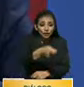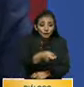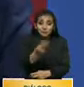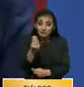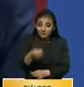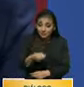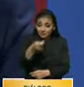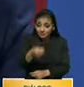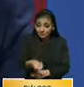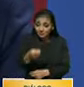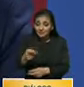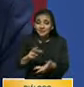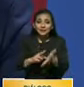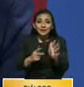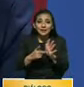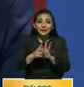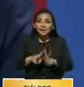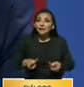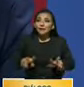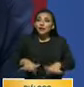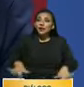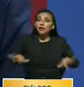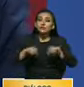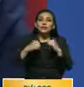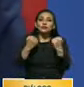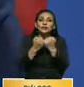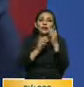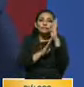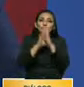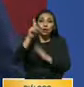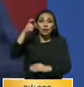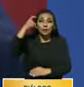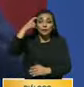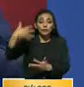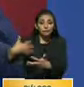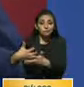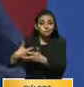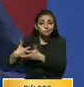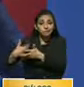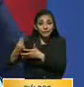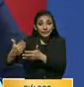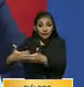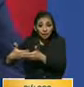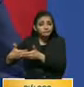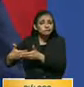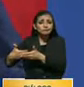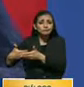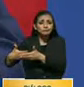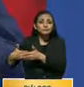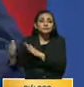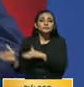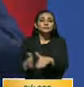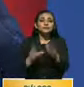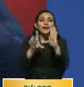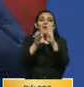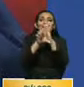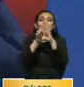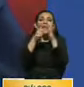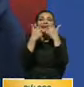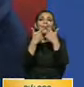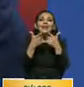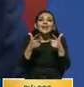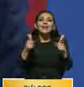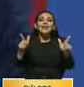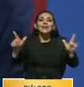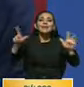ciudadanos genera más valor para la sociedad que en manos del gobierno. Impulsaremos también la ley de zona franca de